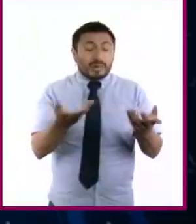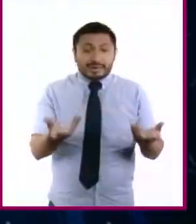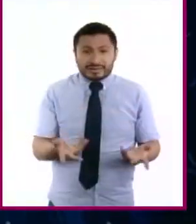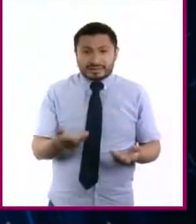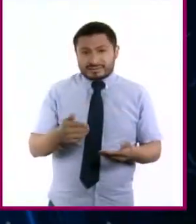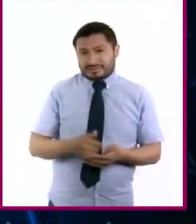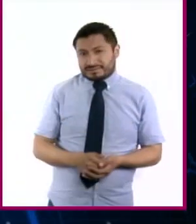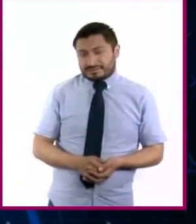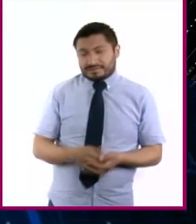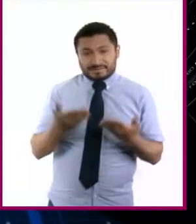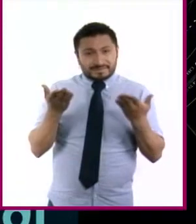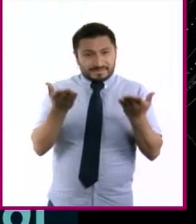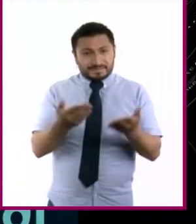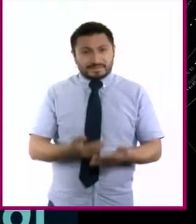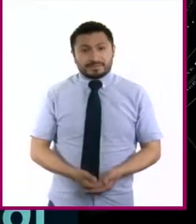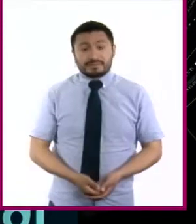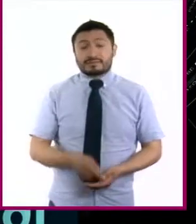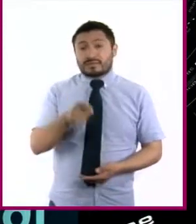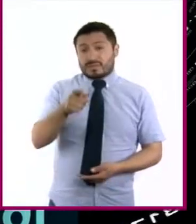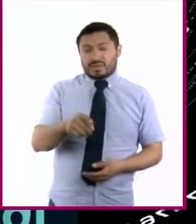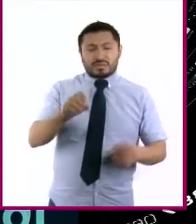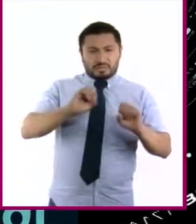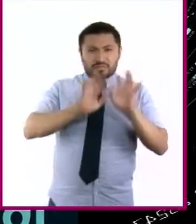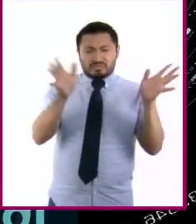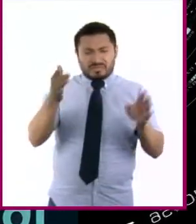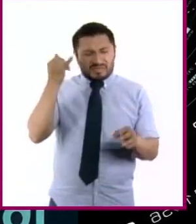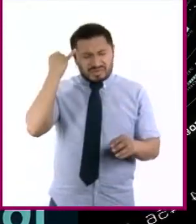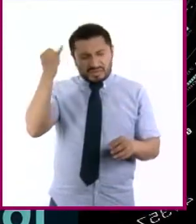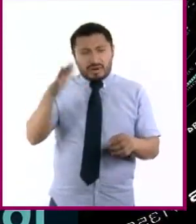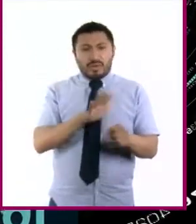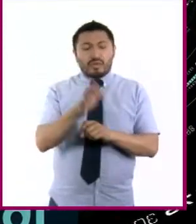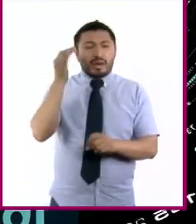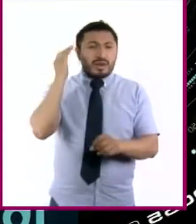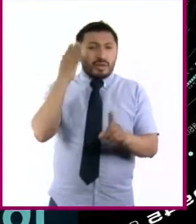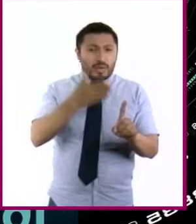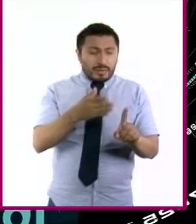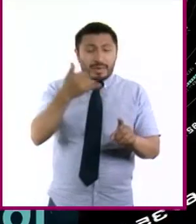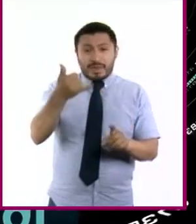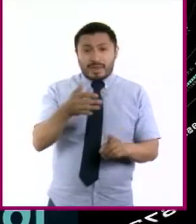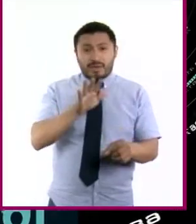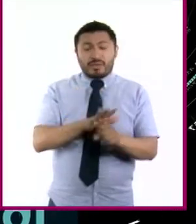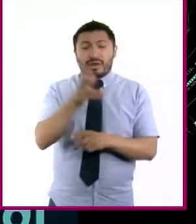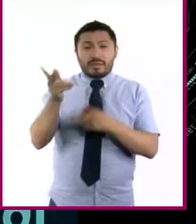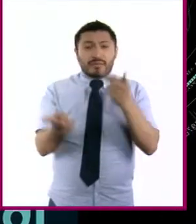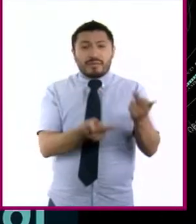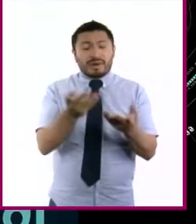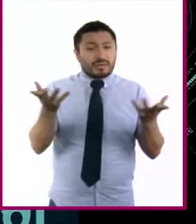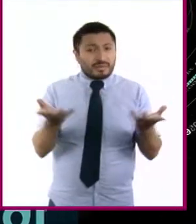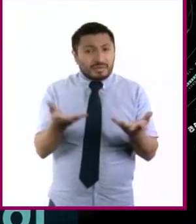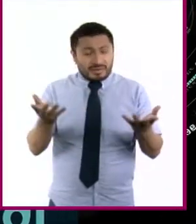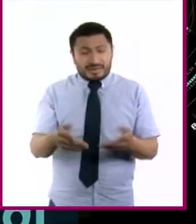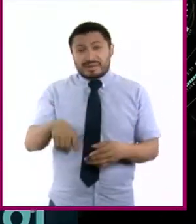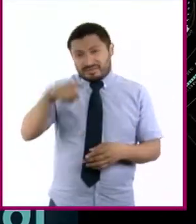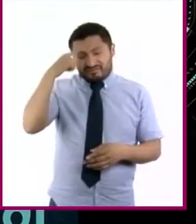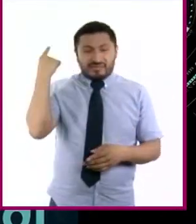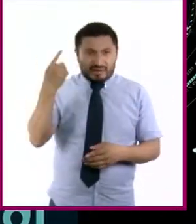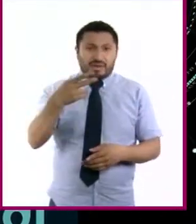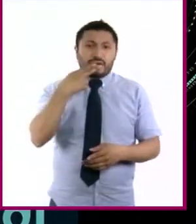Mau? ¡Vamos! Cuando tienes claro qué quieres investigar y qué preguntas quieres realizar, es mucho más fácil